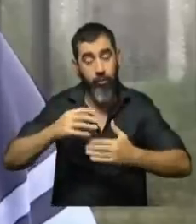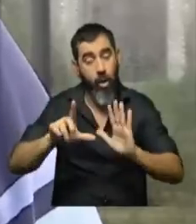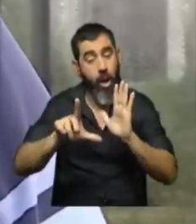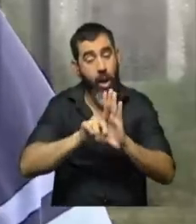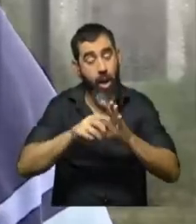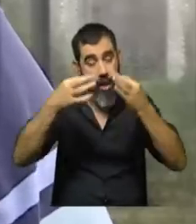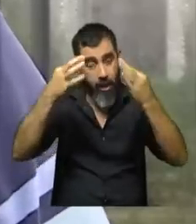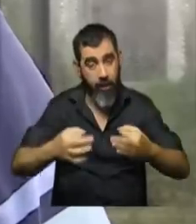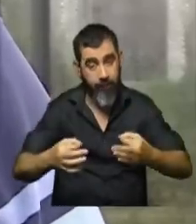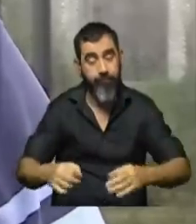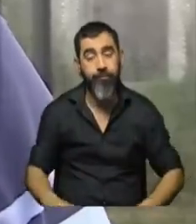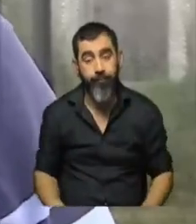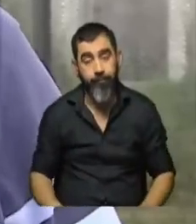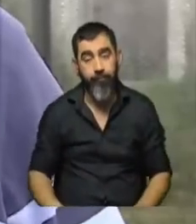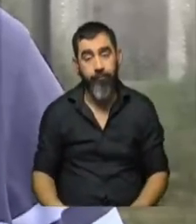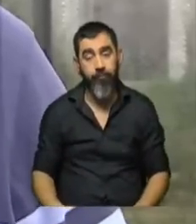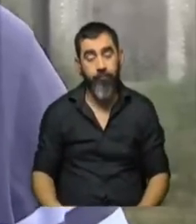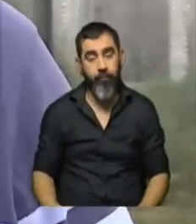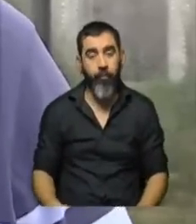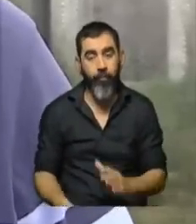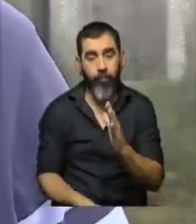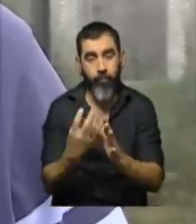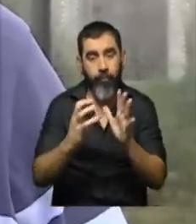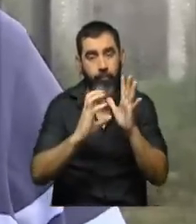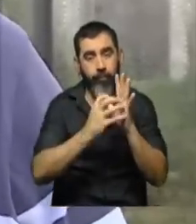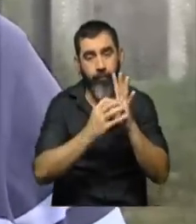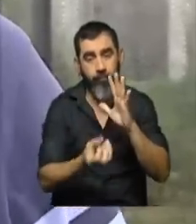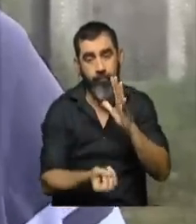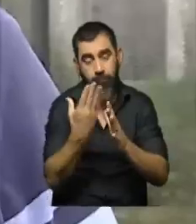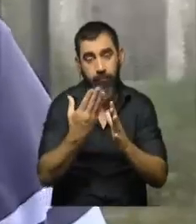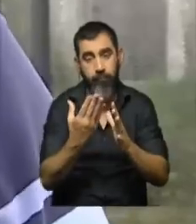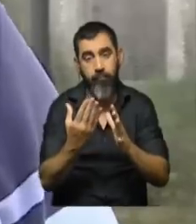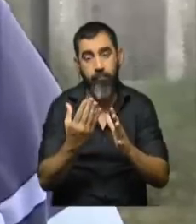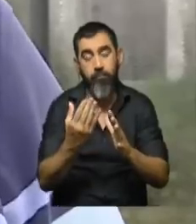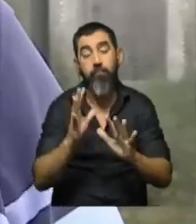judicial, y además ahora con el nuevo código del proceso penal, bueno, vamos a ver